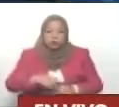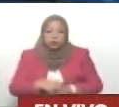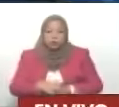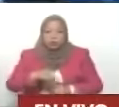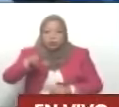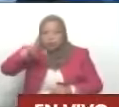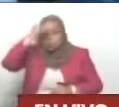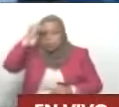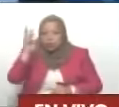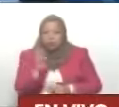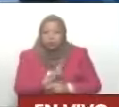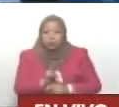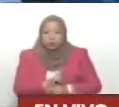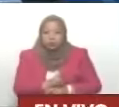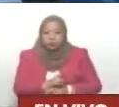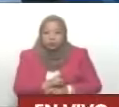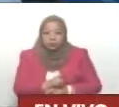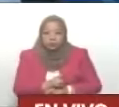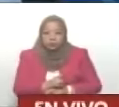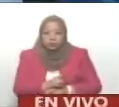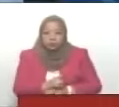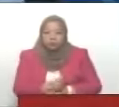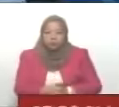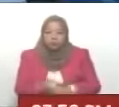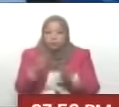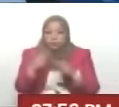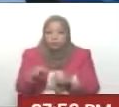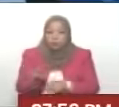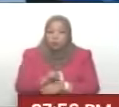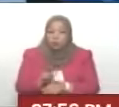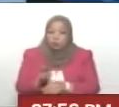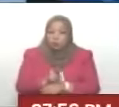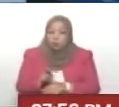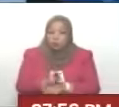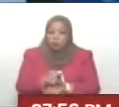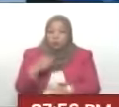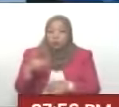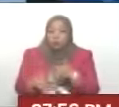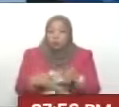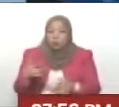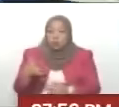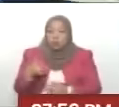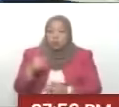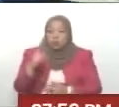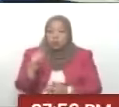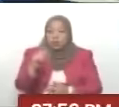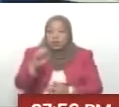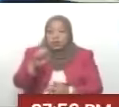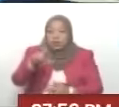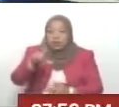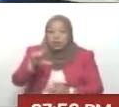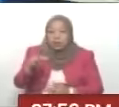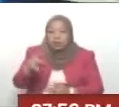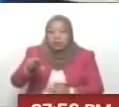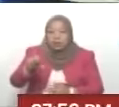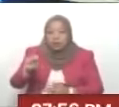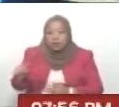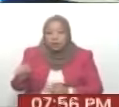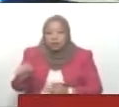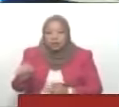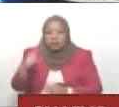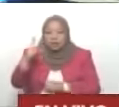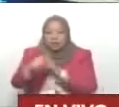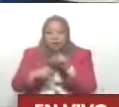días uno aprende algo. Para que usted vea. Esa es una de las velocidades que tiene el hecho de tener un canal en Telegram. Usted se